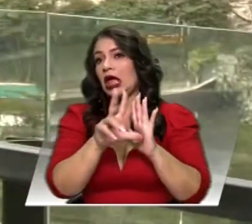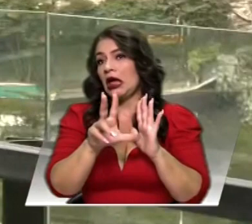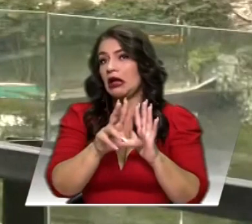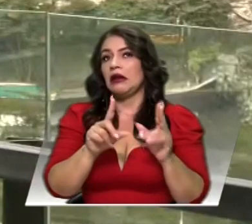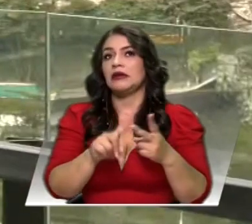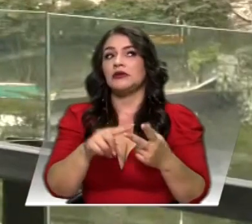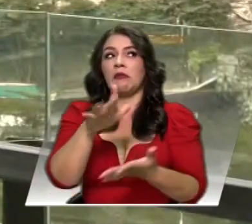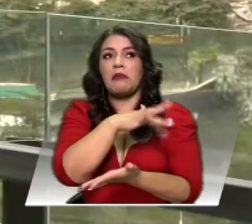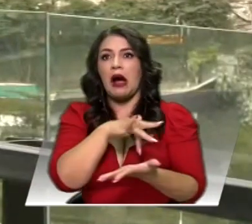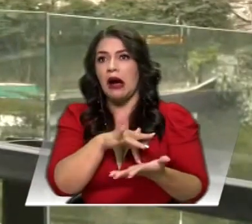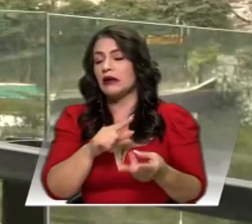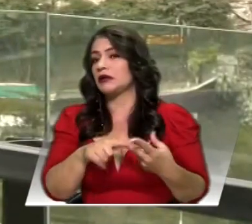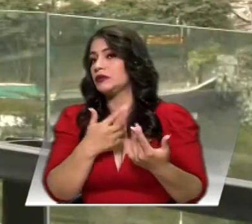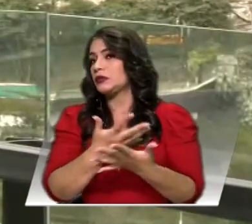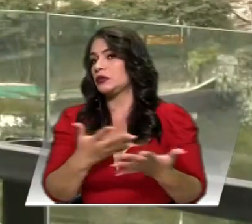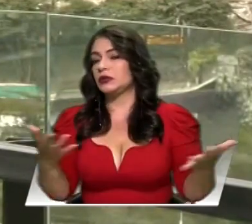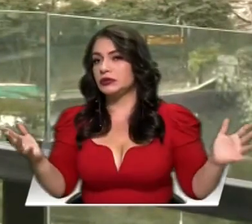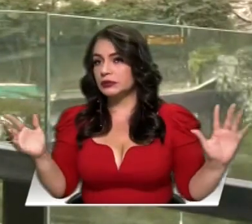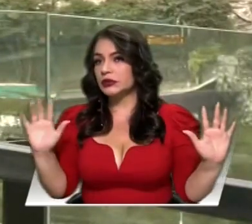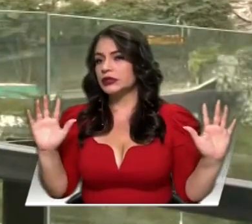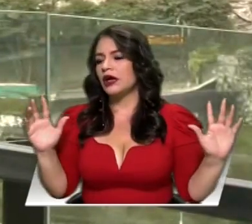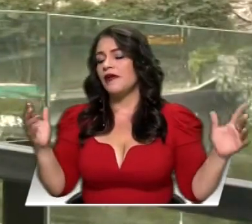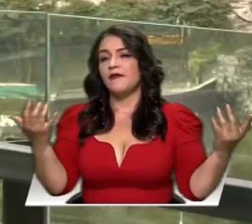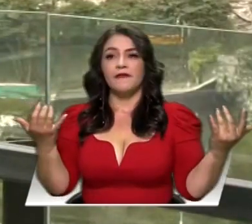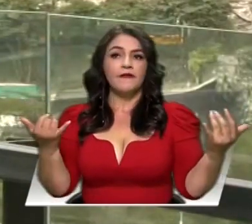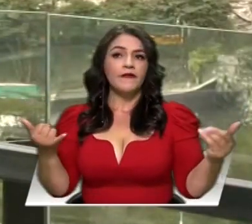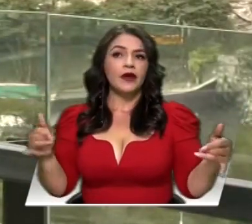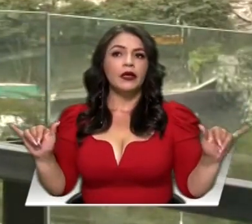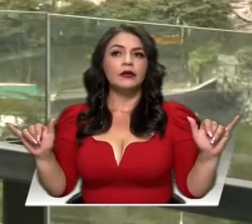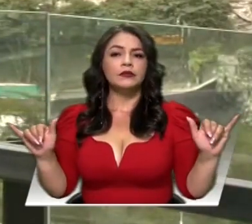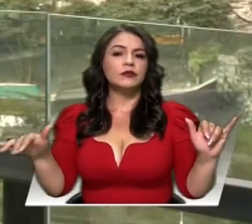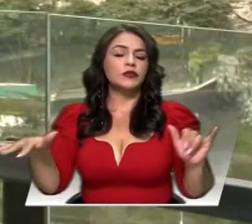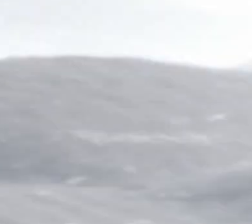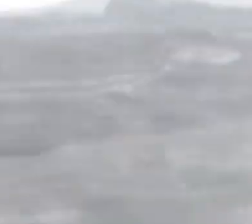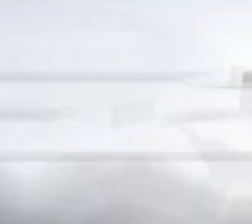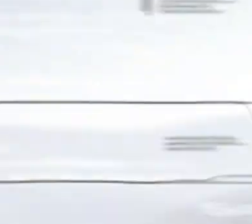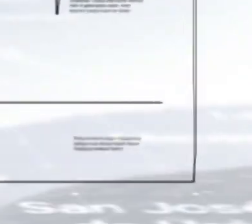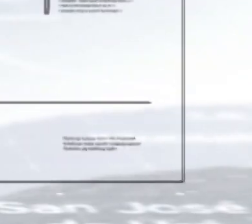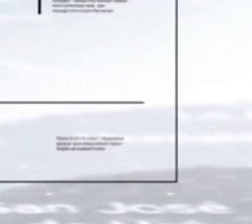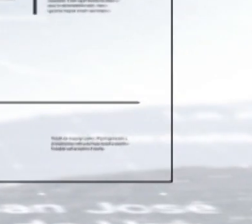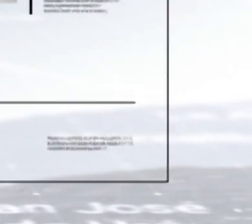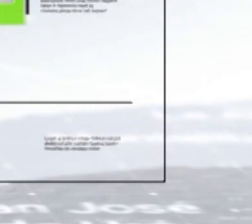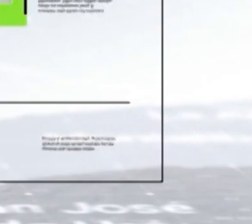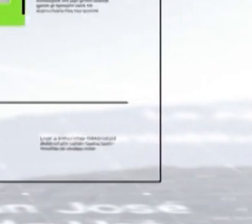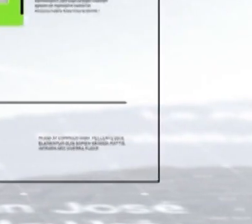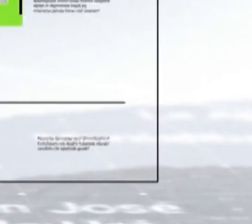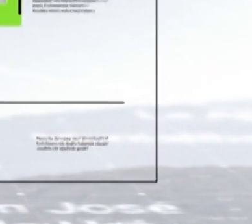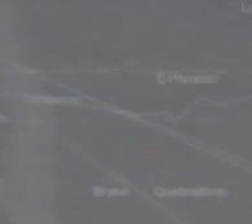construir parques, pero que de esta forma se empiece a cerrar la página del Continental Towers.